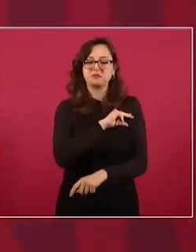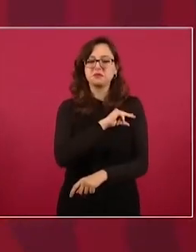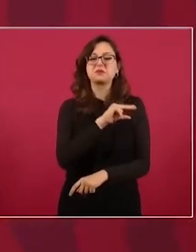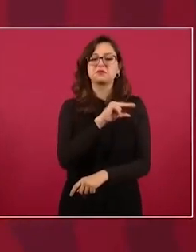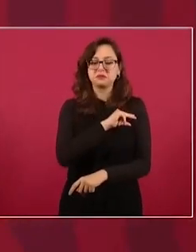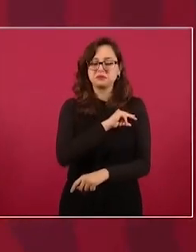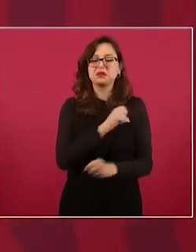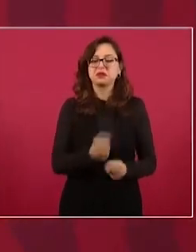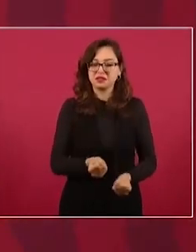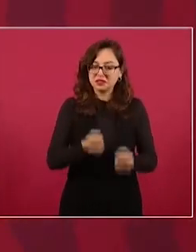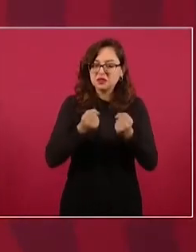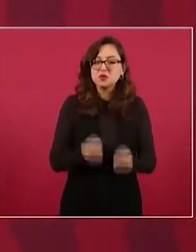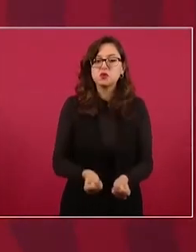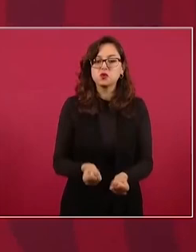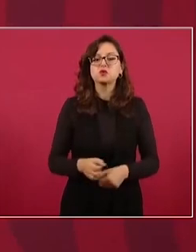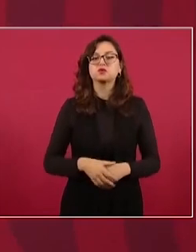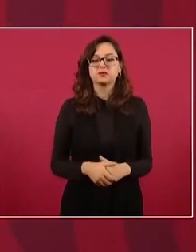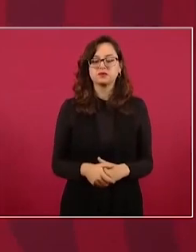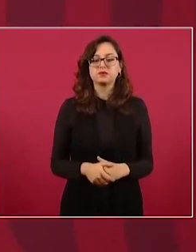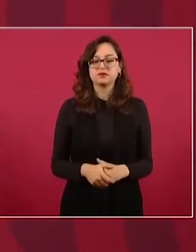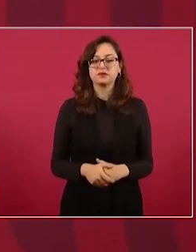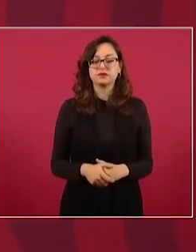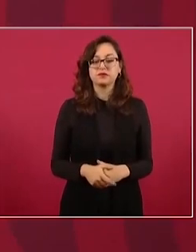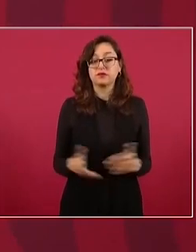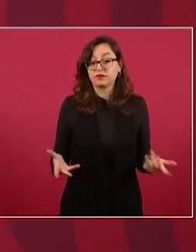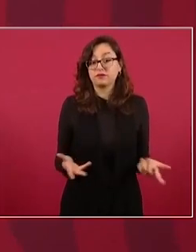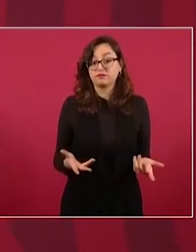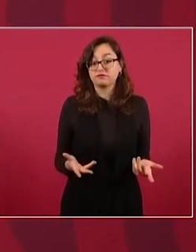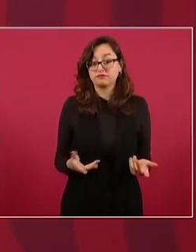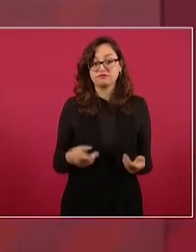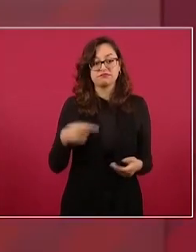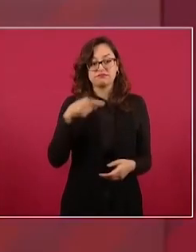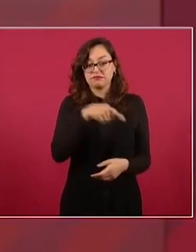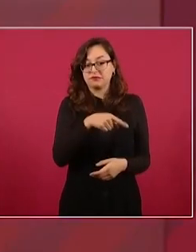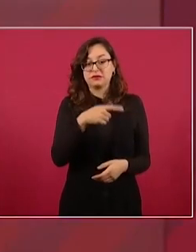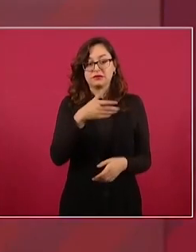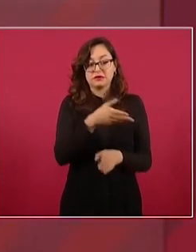porque iban a acabar Pemex